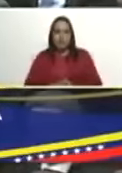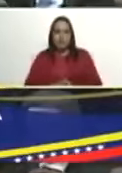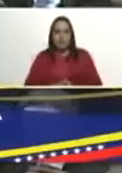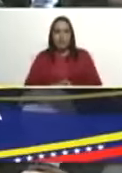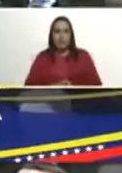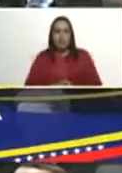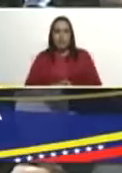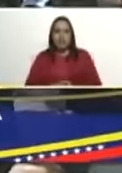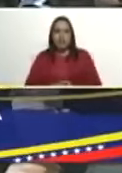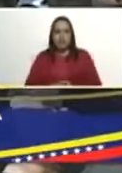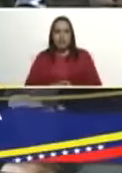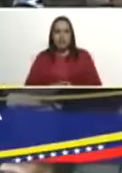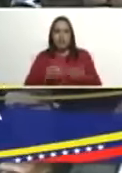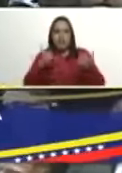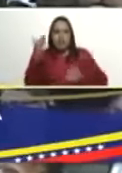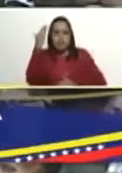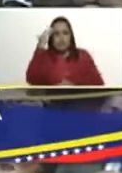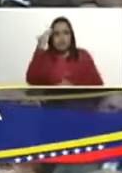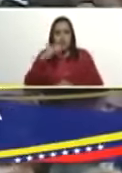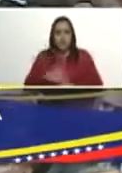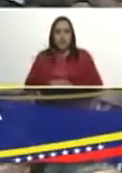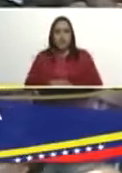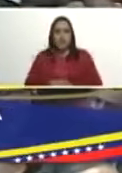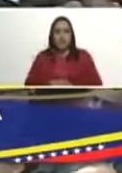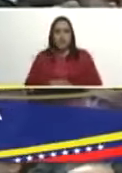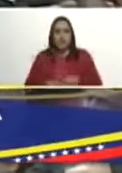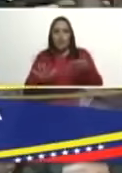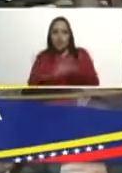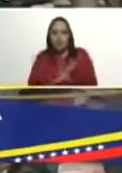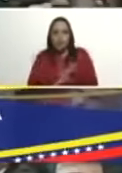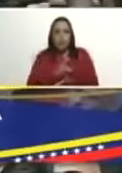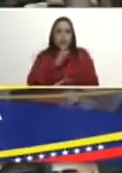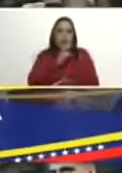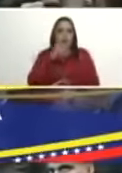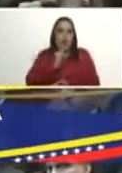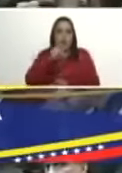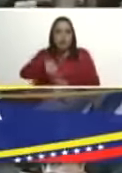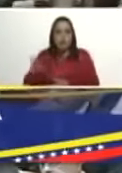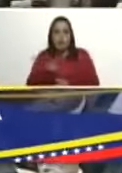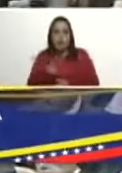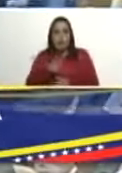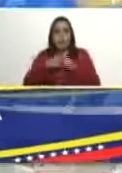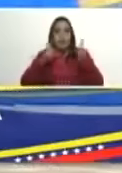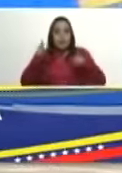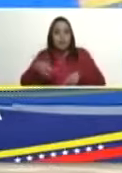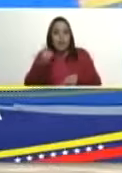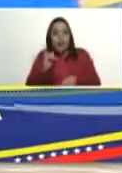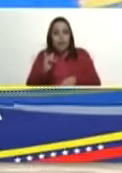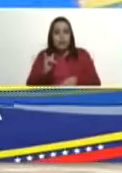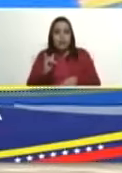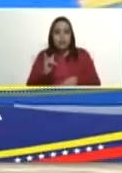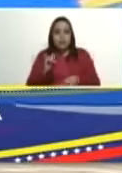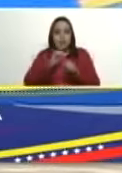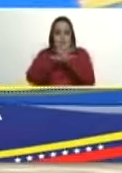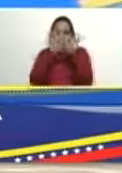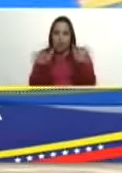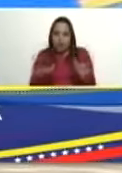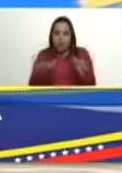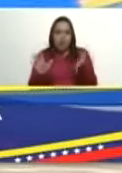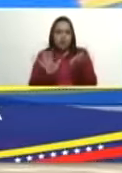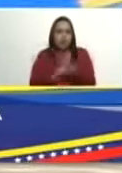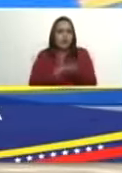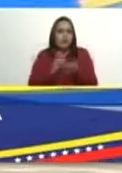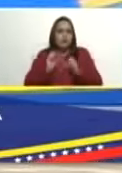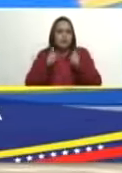Ya se sabía de las inmensas riquezas auríferas, pero también ya se tenían pistas de la riqueza